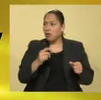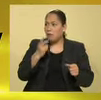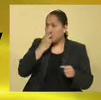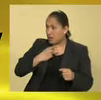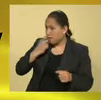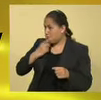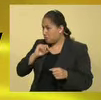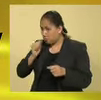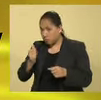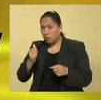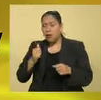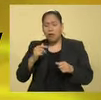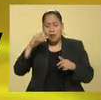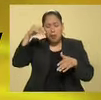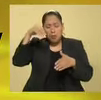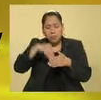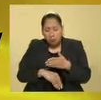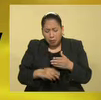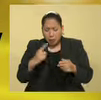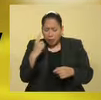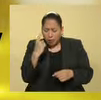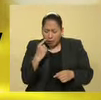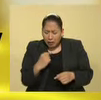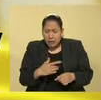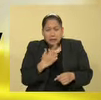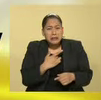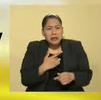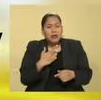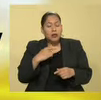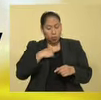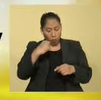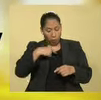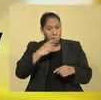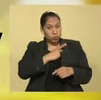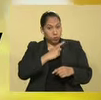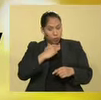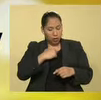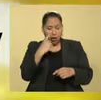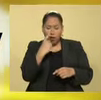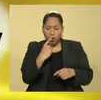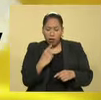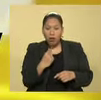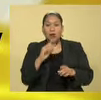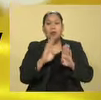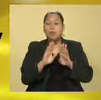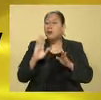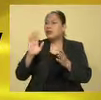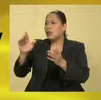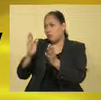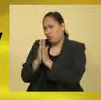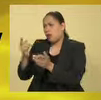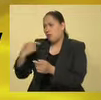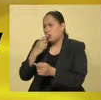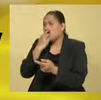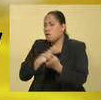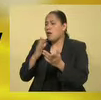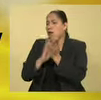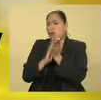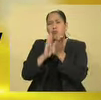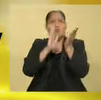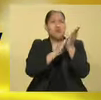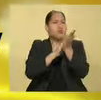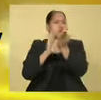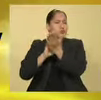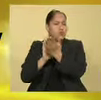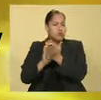Totalmente. Porque, y bien lo dices, porque entonces se genera la brutal y más profunda dependencia del reconocimiento ajeno. Y